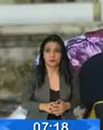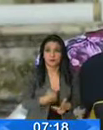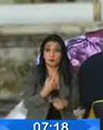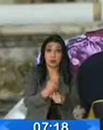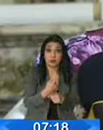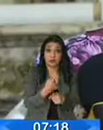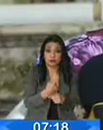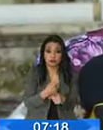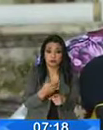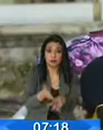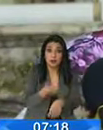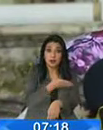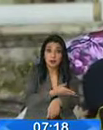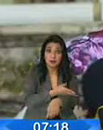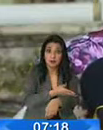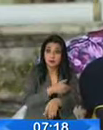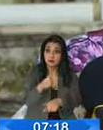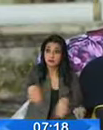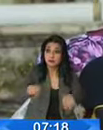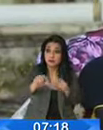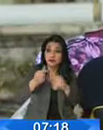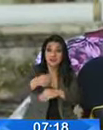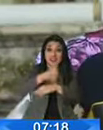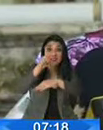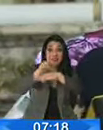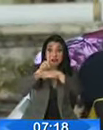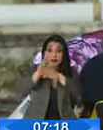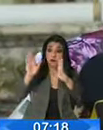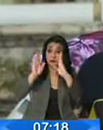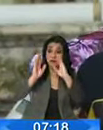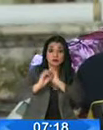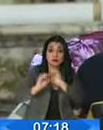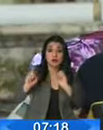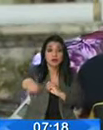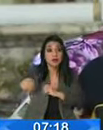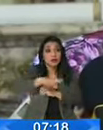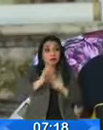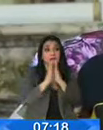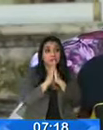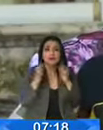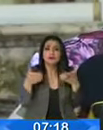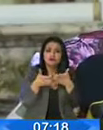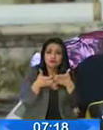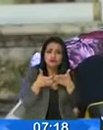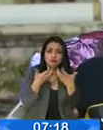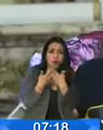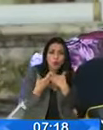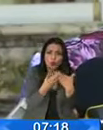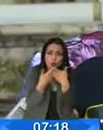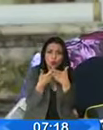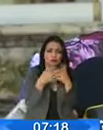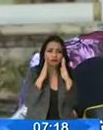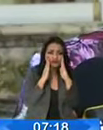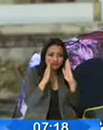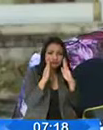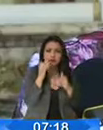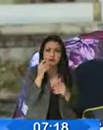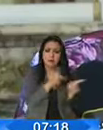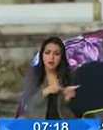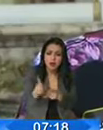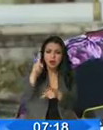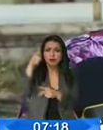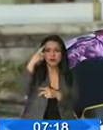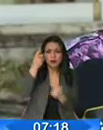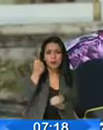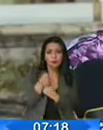escuchado la voz de las bases. Nuestras bases lo que piden es unidad, es acompañamiento al plan de gobierno que